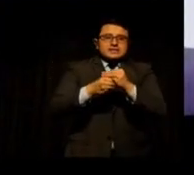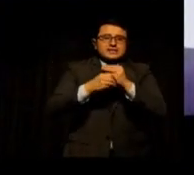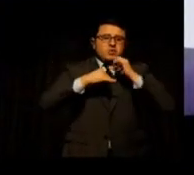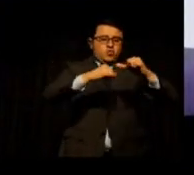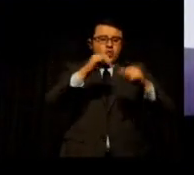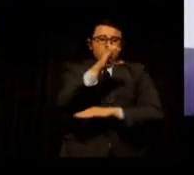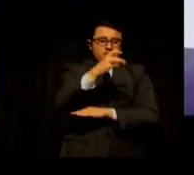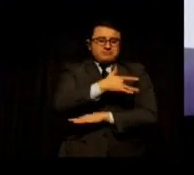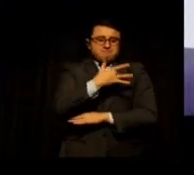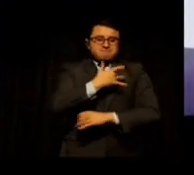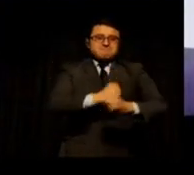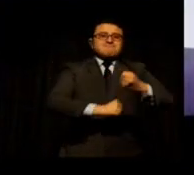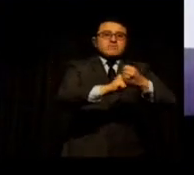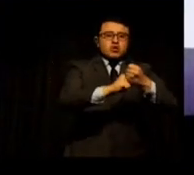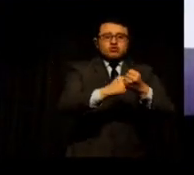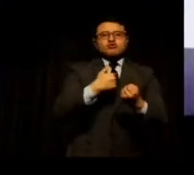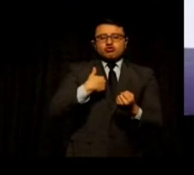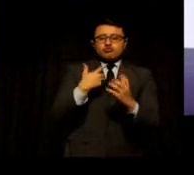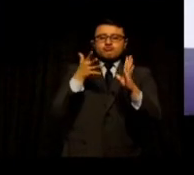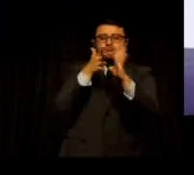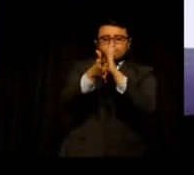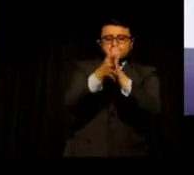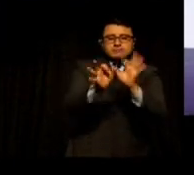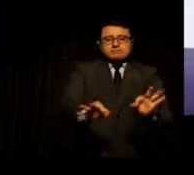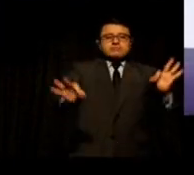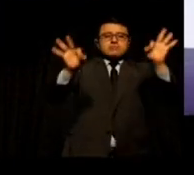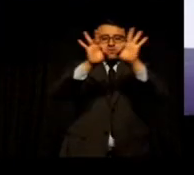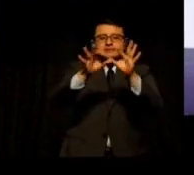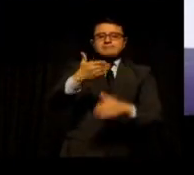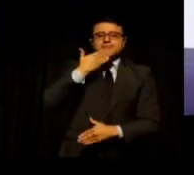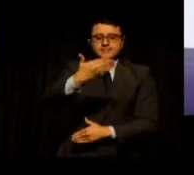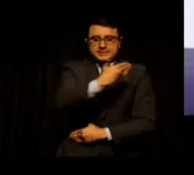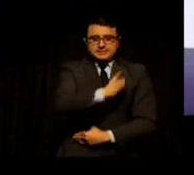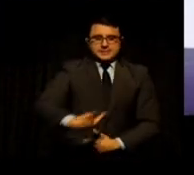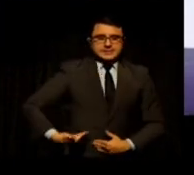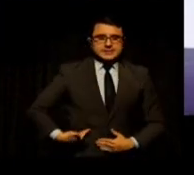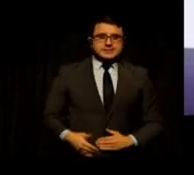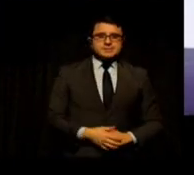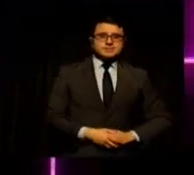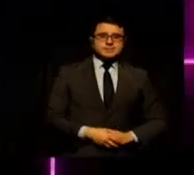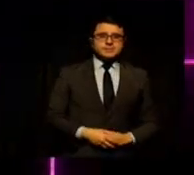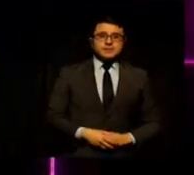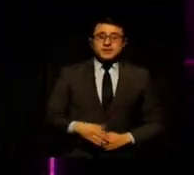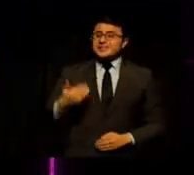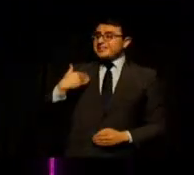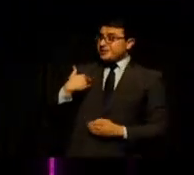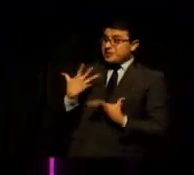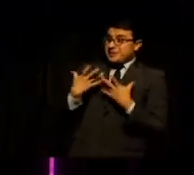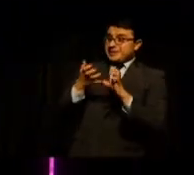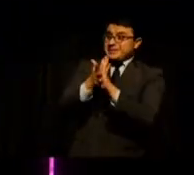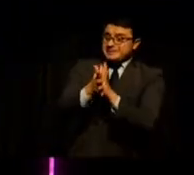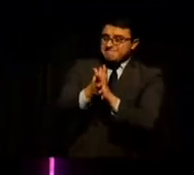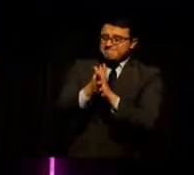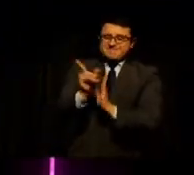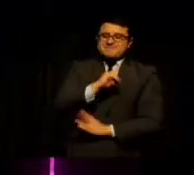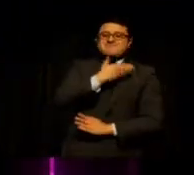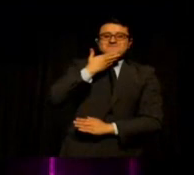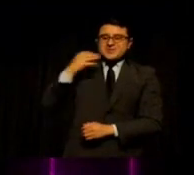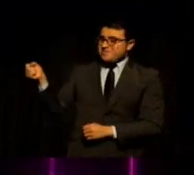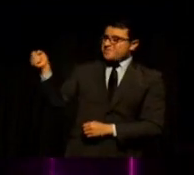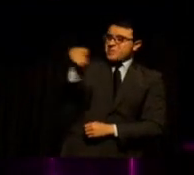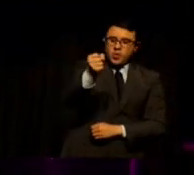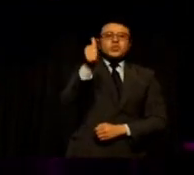así que esa es la gran noticia presidente muchas gracias pues david yo como digo yo estaba tentado a decirlo pero mejor que lo diga a usted